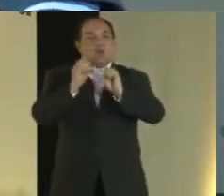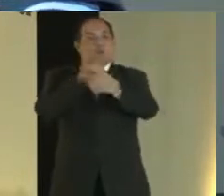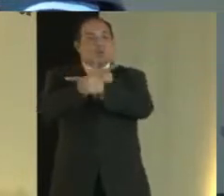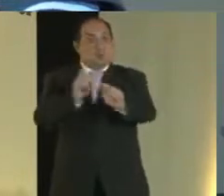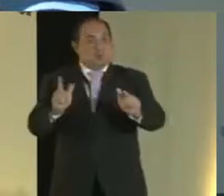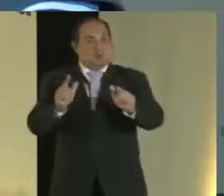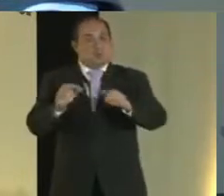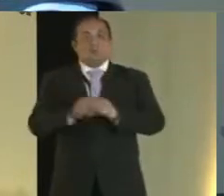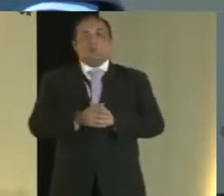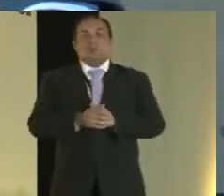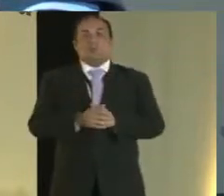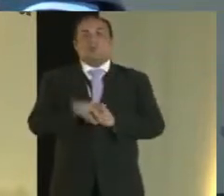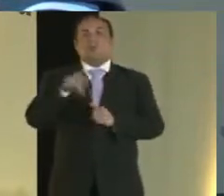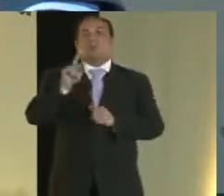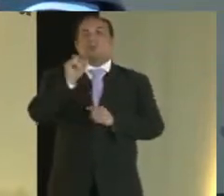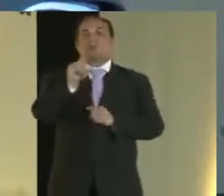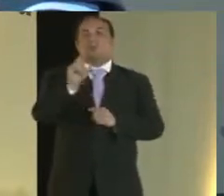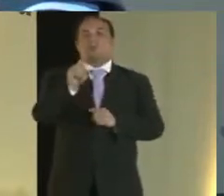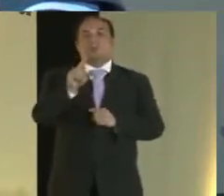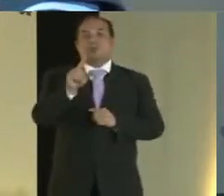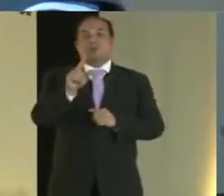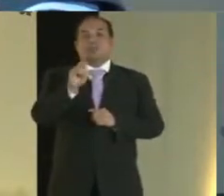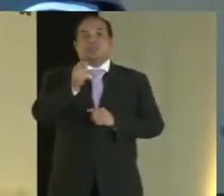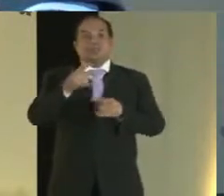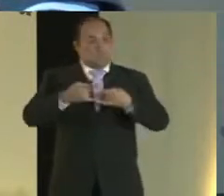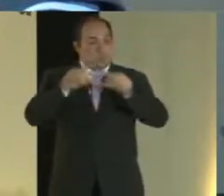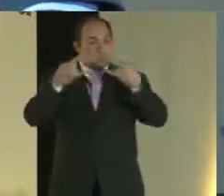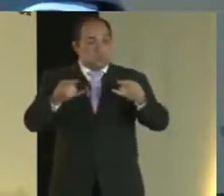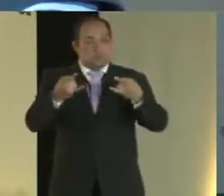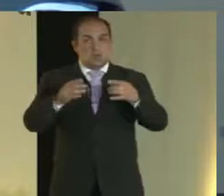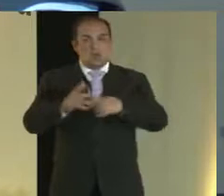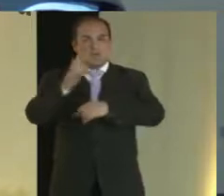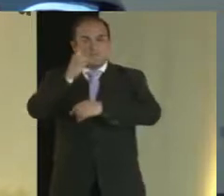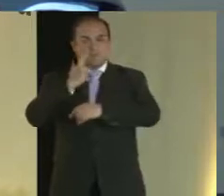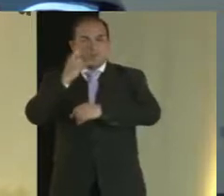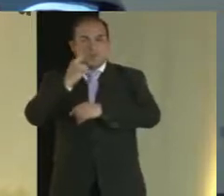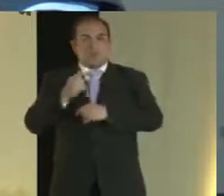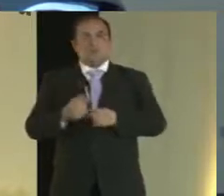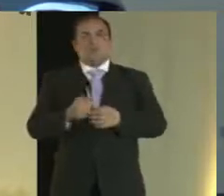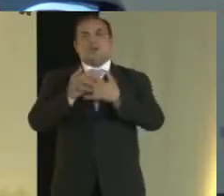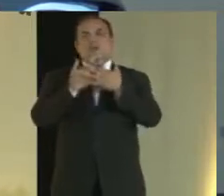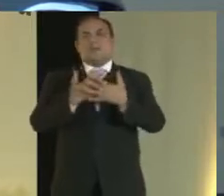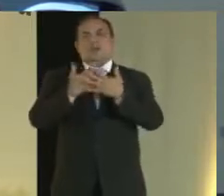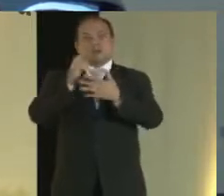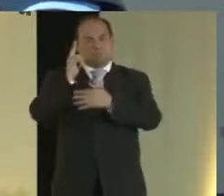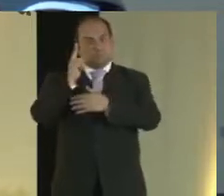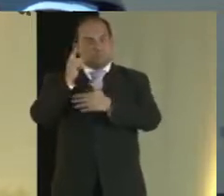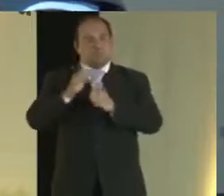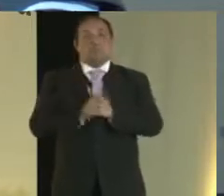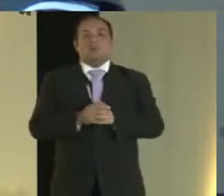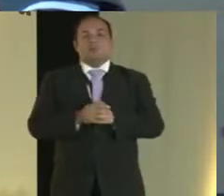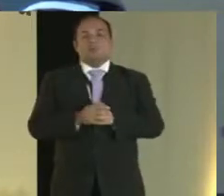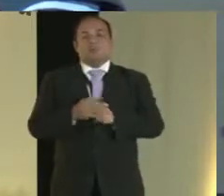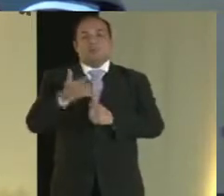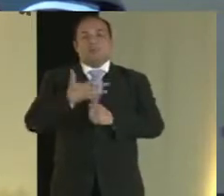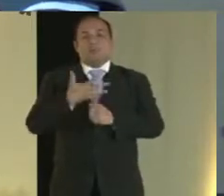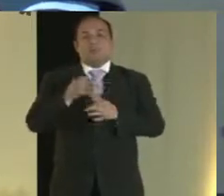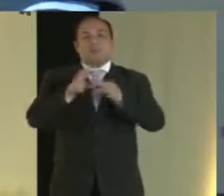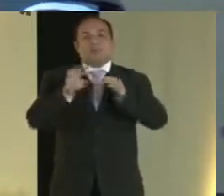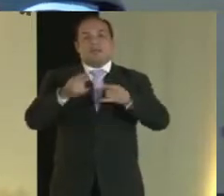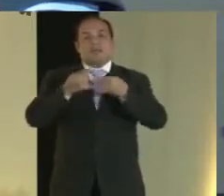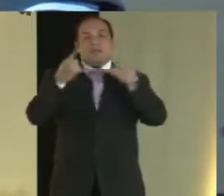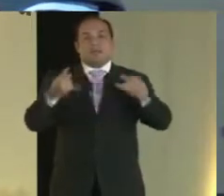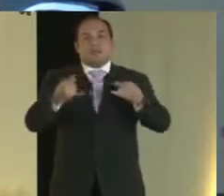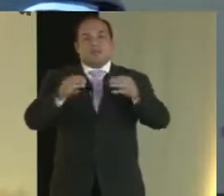liberación, pero al mismo tiempo es una historia de lucha y de esperanza. Contar esta historia singular